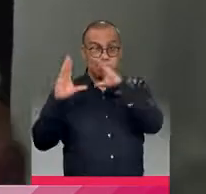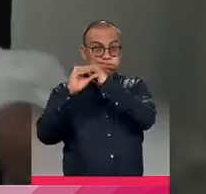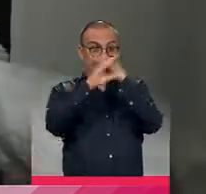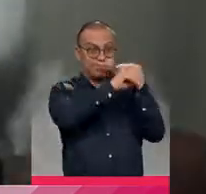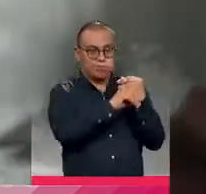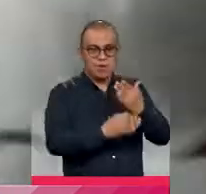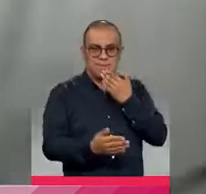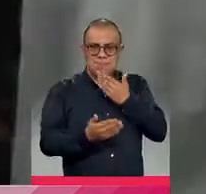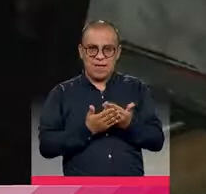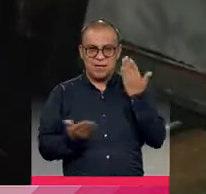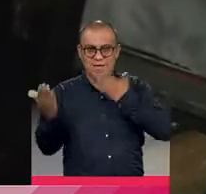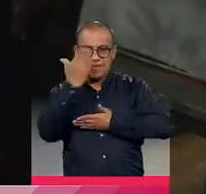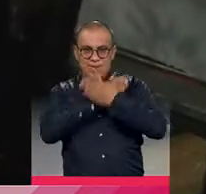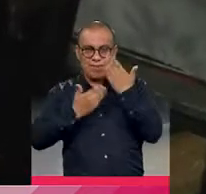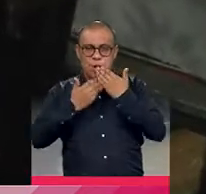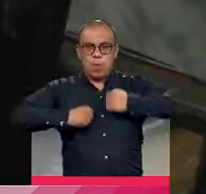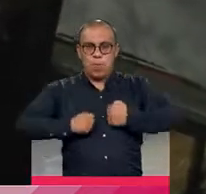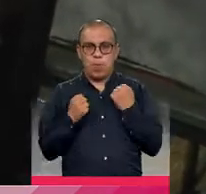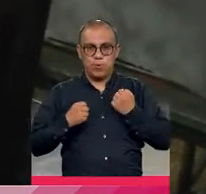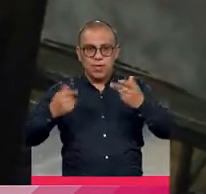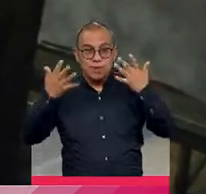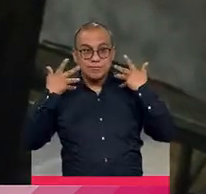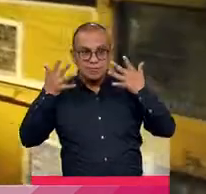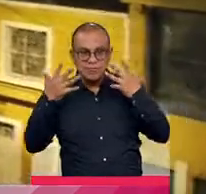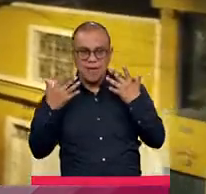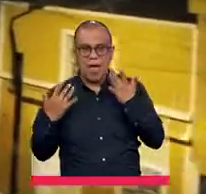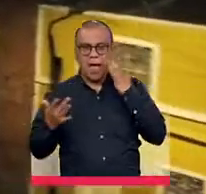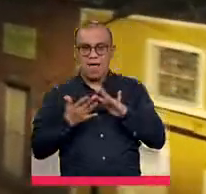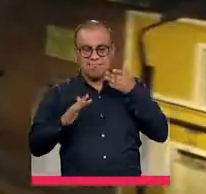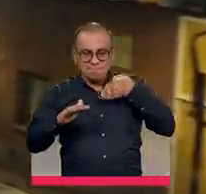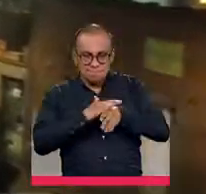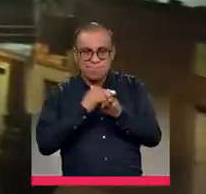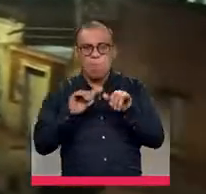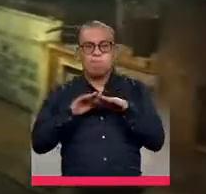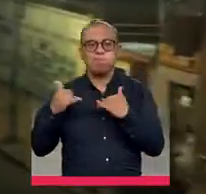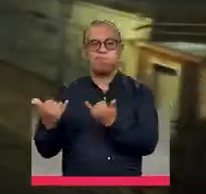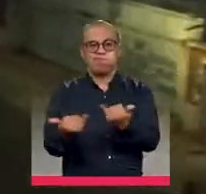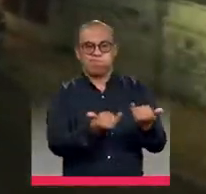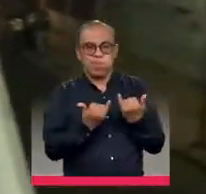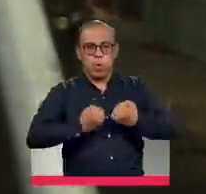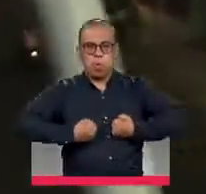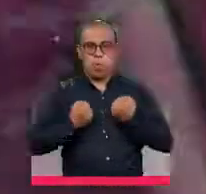gracias al piloto Bogotá a Cielos Abiertos, que da entrada a la nueva realidad en Bogotá.